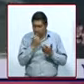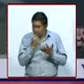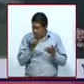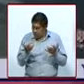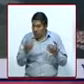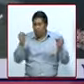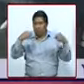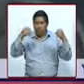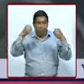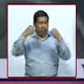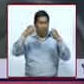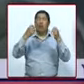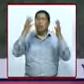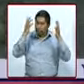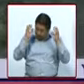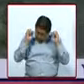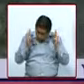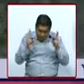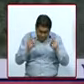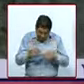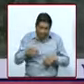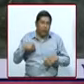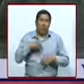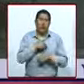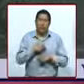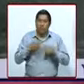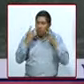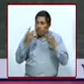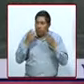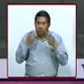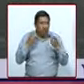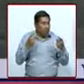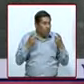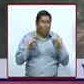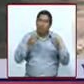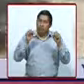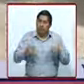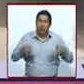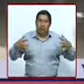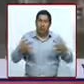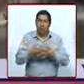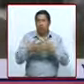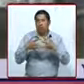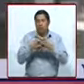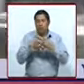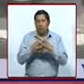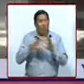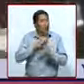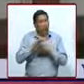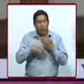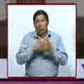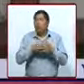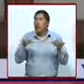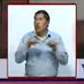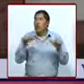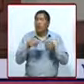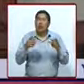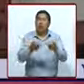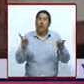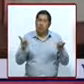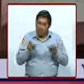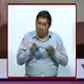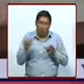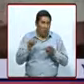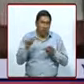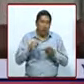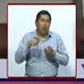compromiso. Y lógicamente que nosotros vamos a salir también a los puntos para verificar el control de que se haga en total normalidad todos los puntos de bloqueo. Y también las provincias igual están